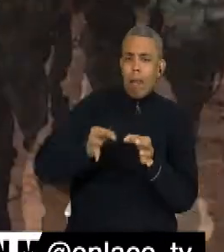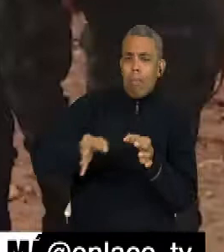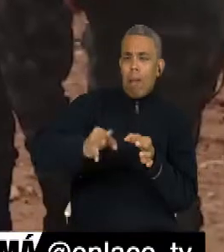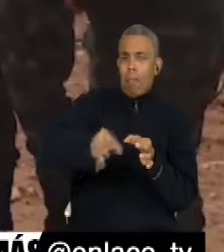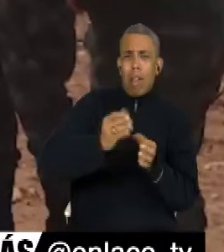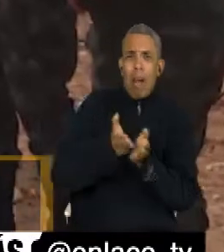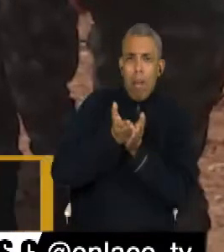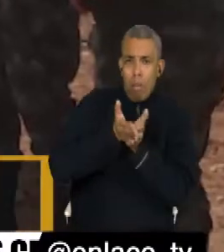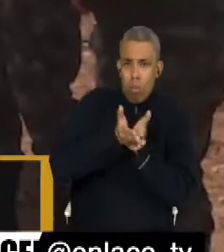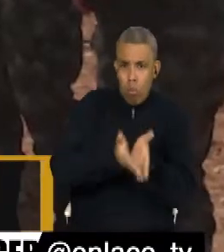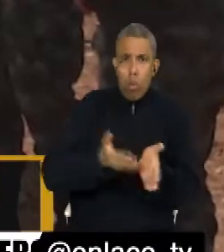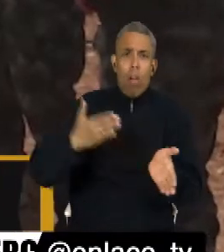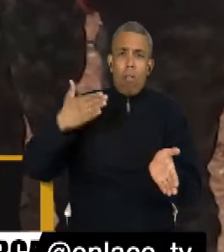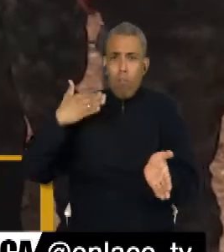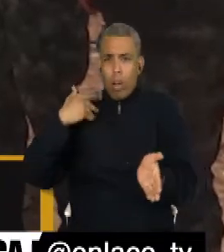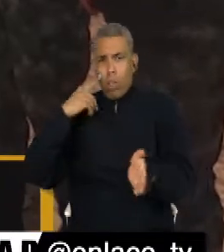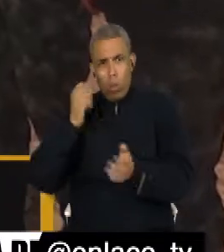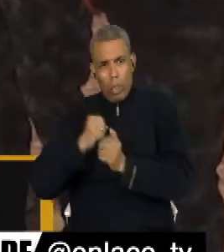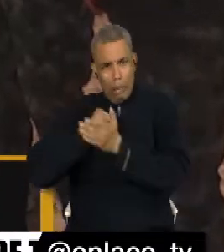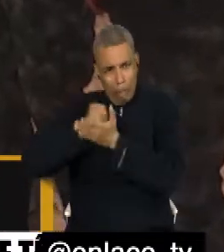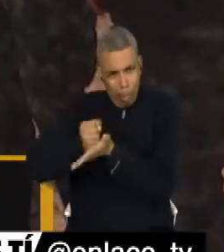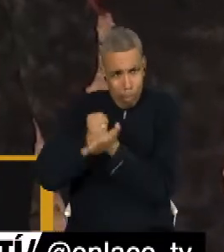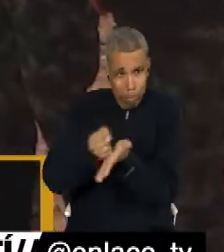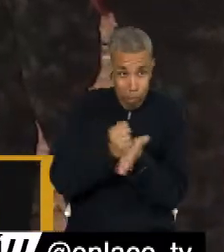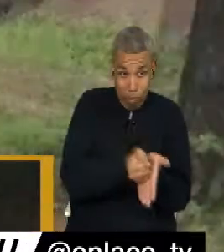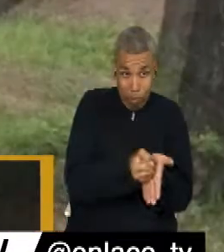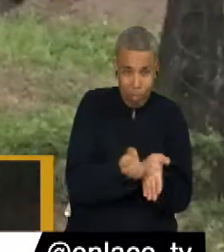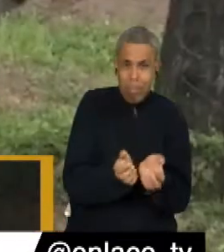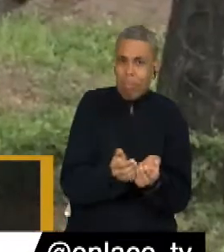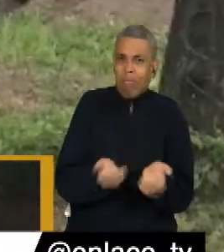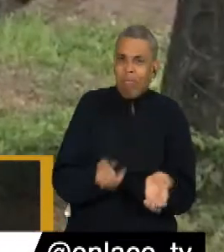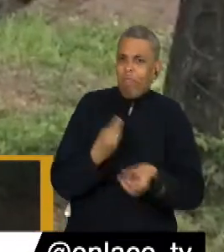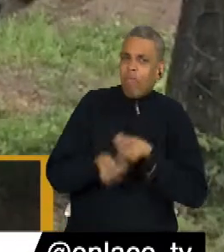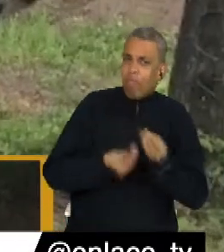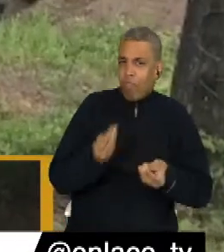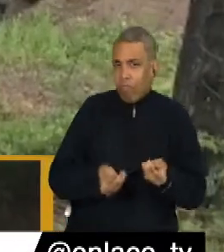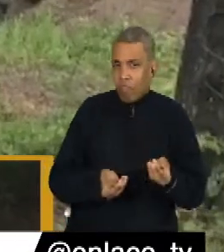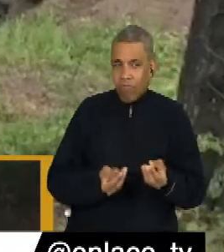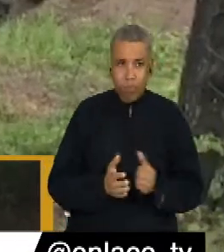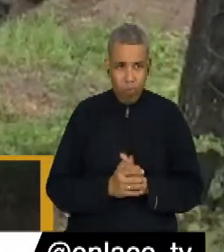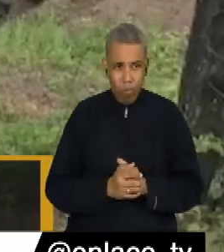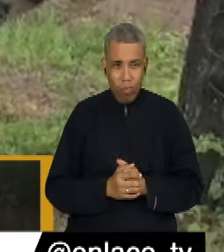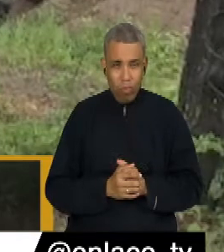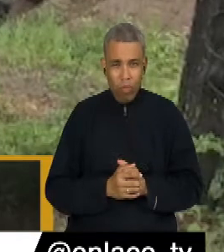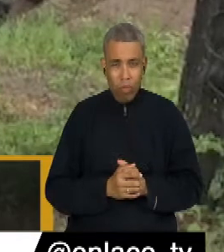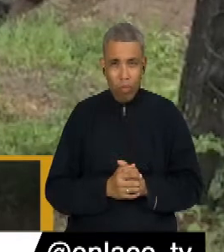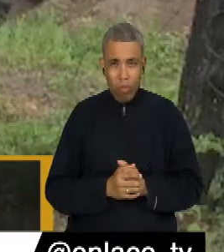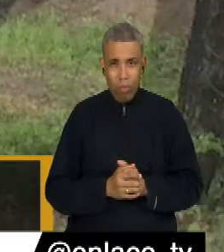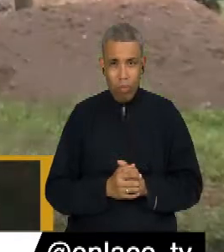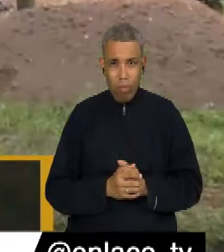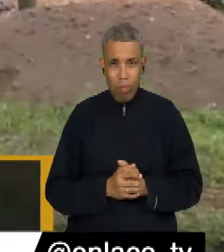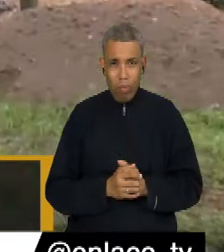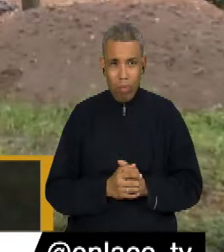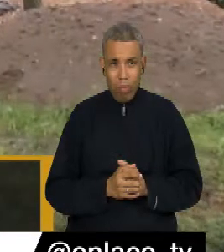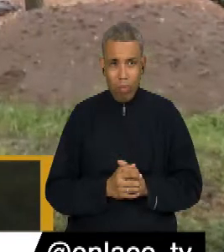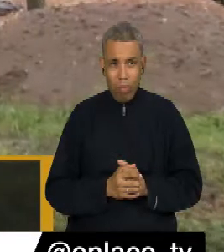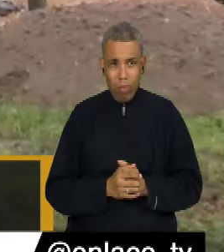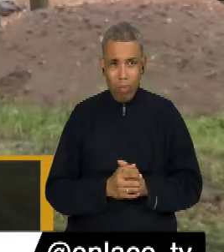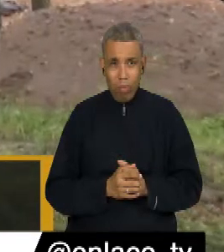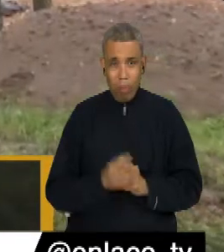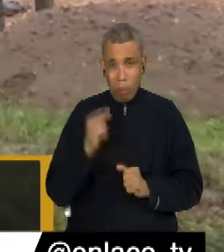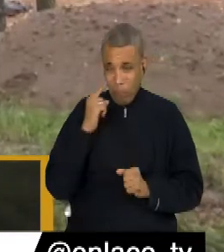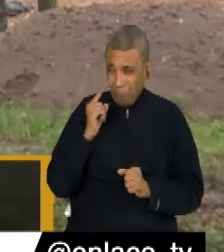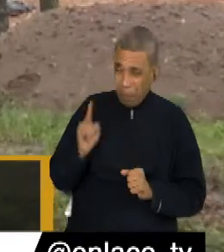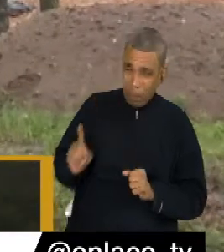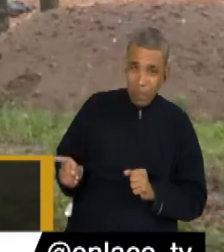creciente del río Magdalena. Algunas de las medidas tomadas por las autoridades para mitigar el impacto de las fuertes lluvias de estos días ha sido la